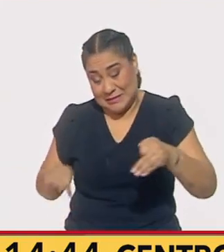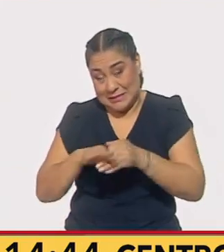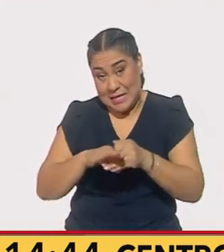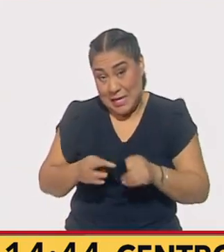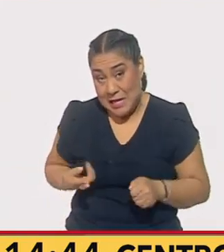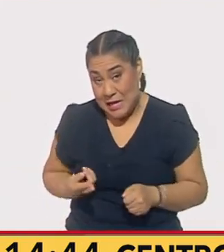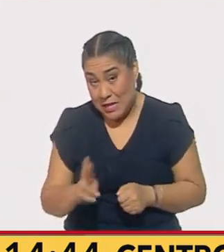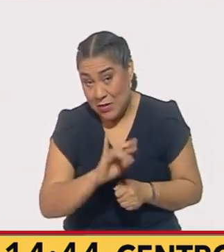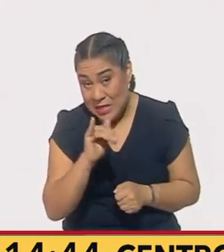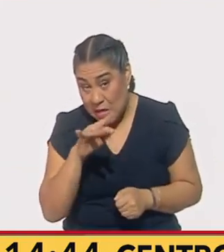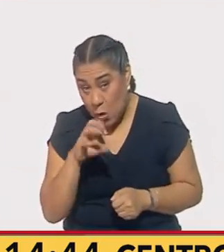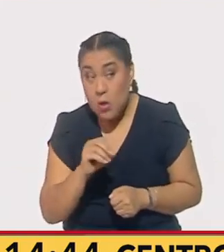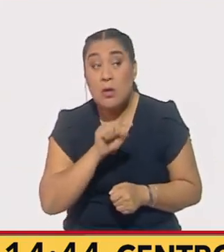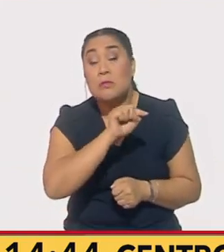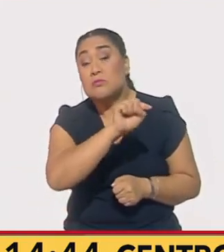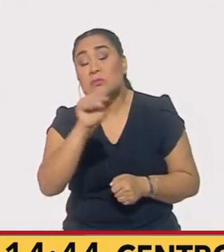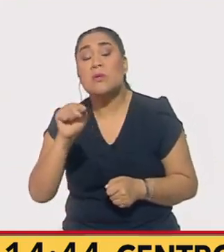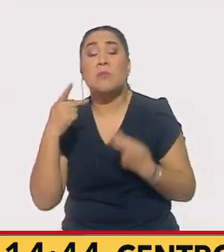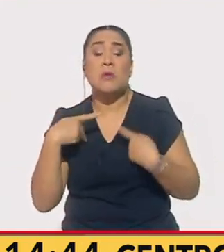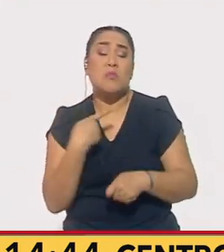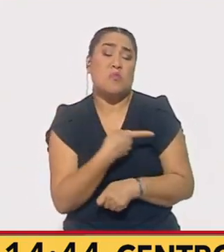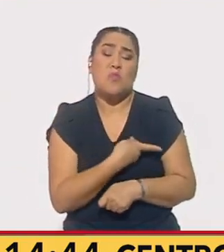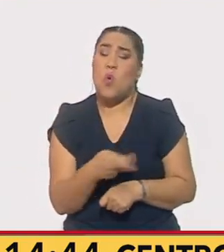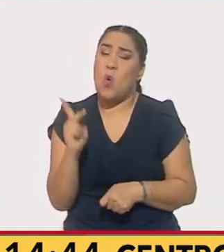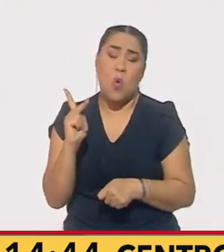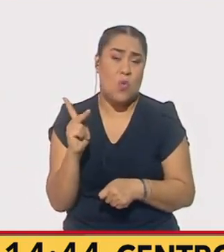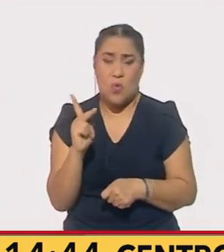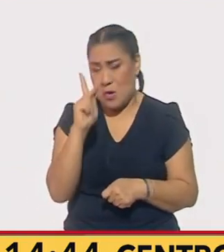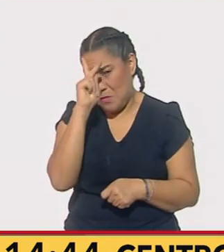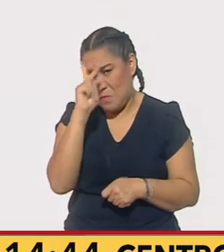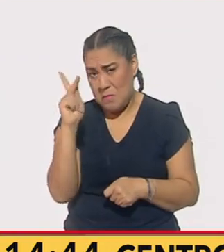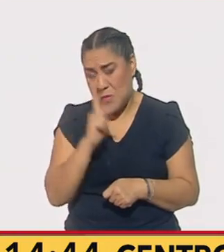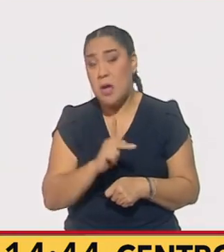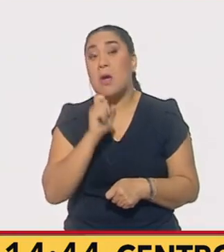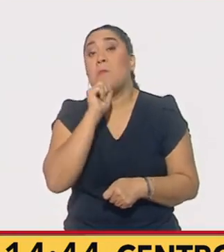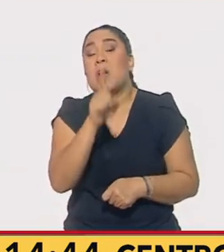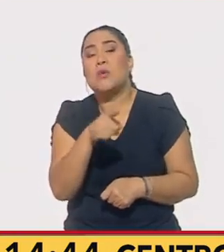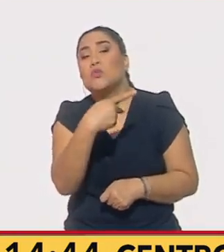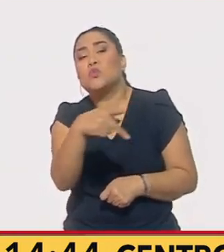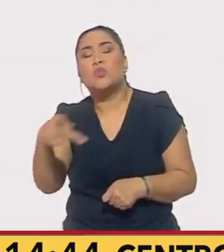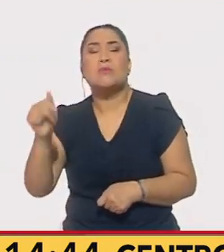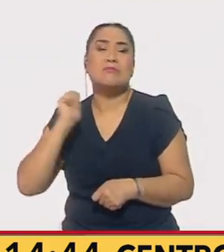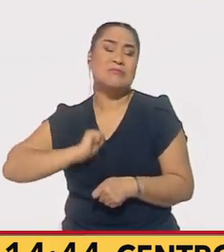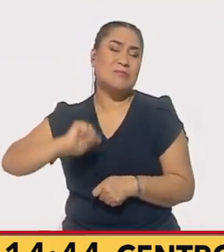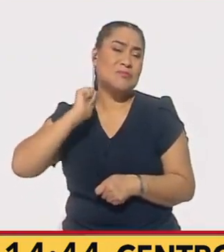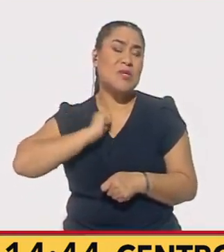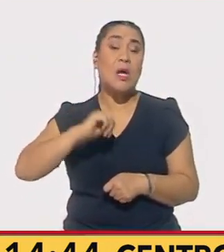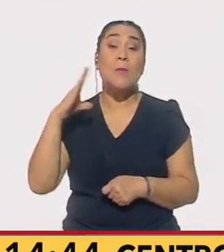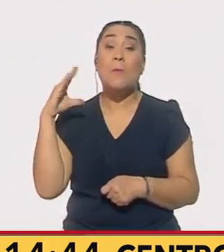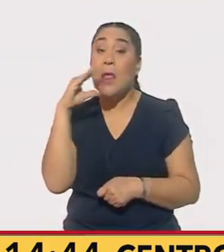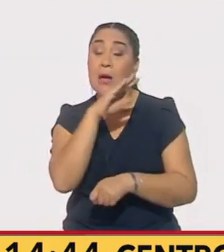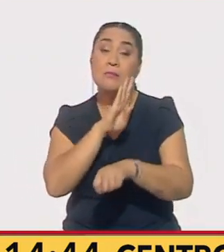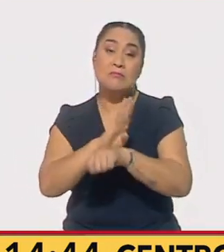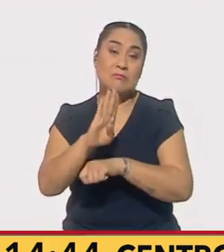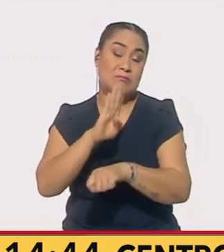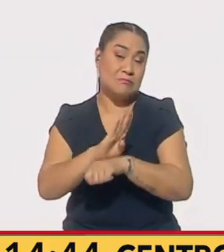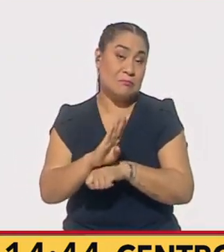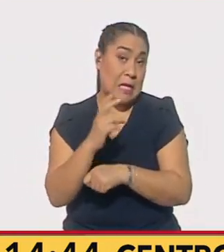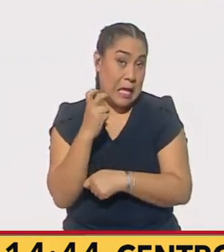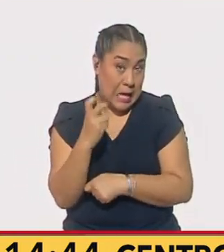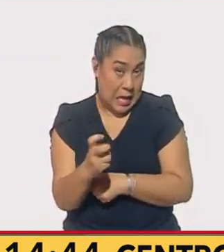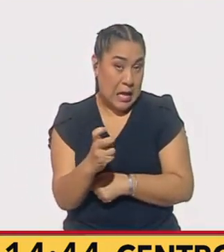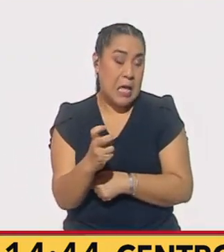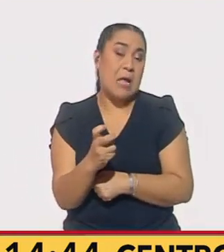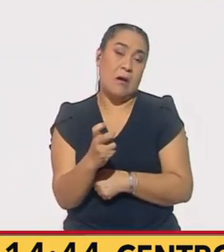Janeiro, pues viven los más pobres, pero también los que son de un origen étnico afro-brasileño. Y entonces